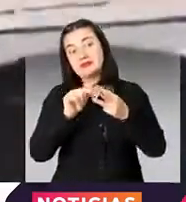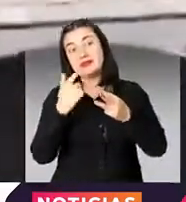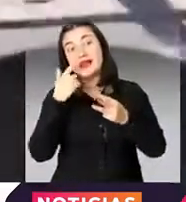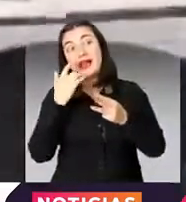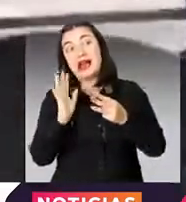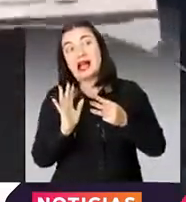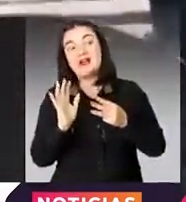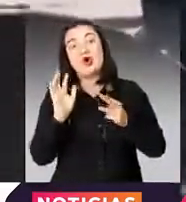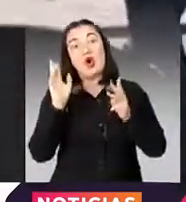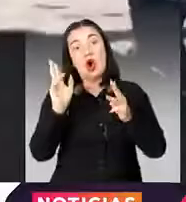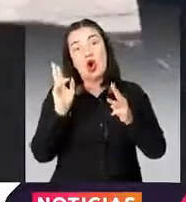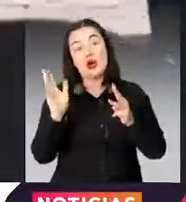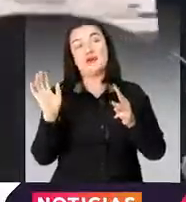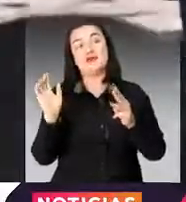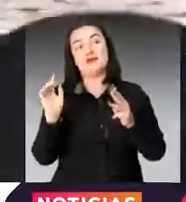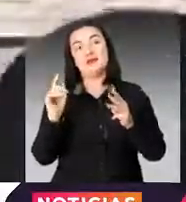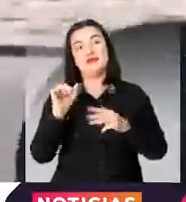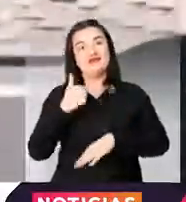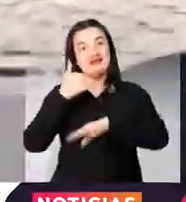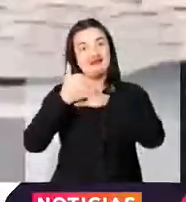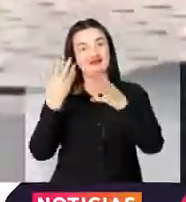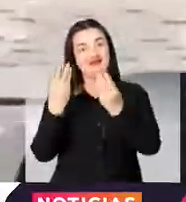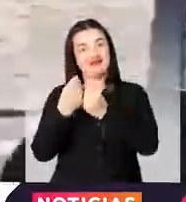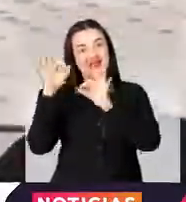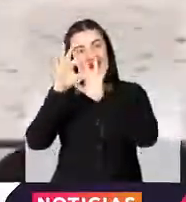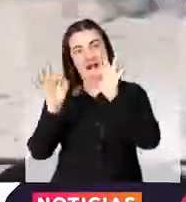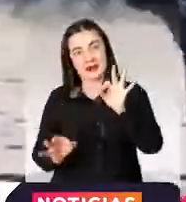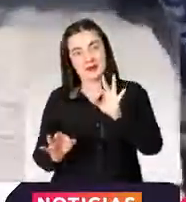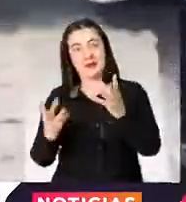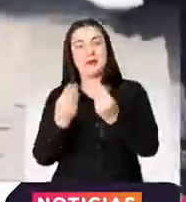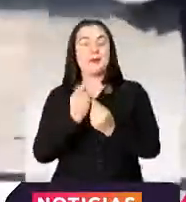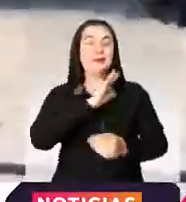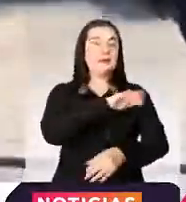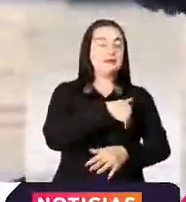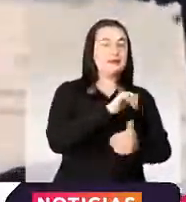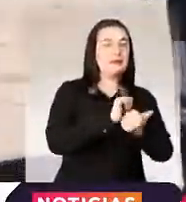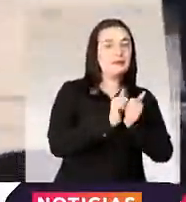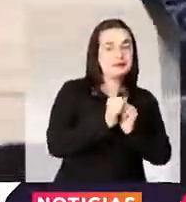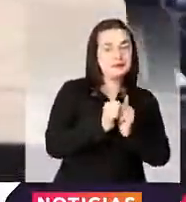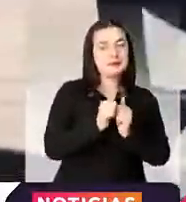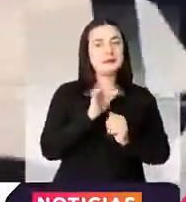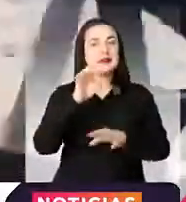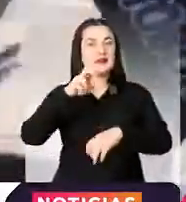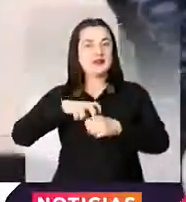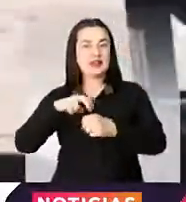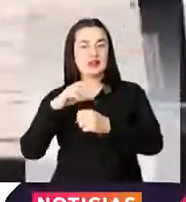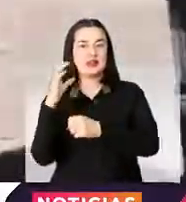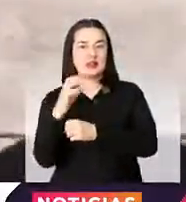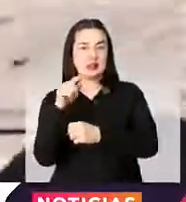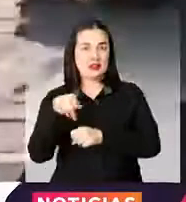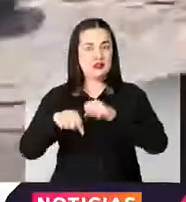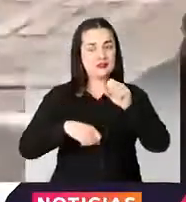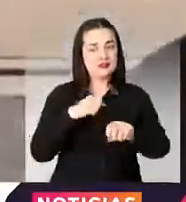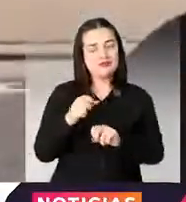dentro de las directivas del Comité Paralímpico y del Ministerio del Deporte, también de la Federación Colombiana de Ciclismo,